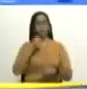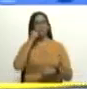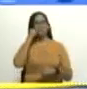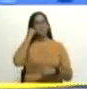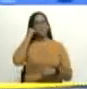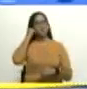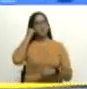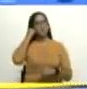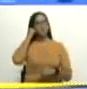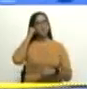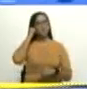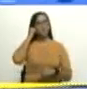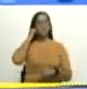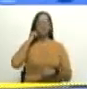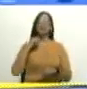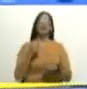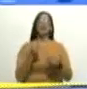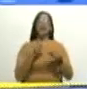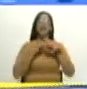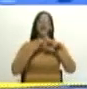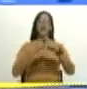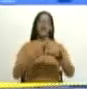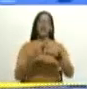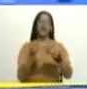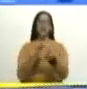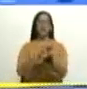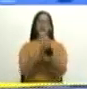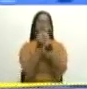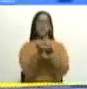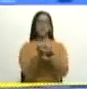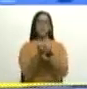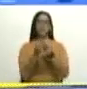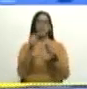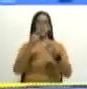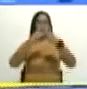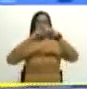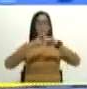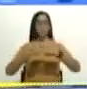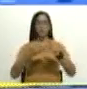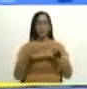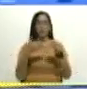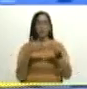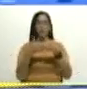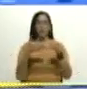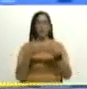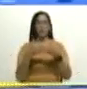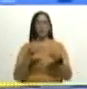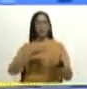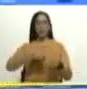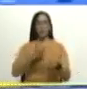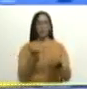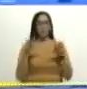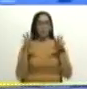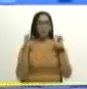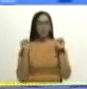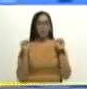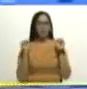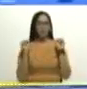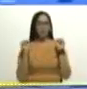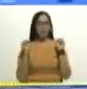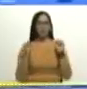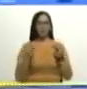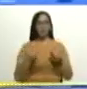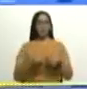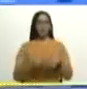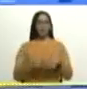El crédito convertido en su equivalente en dólares, para que nos podamos entender, pues.